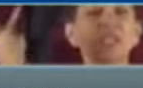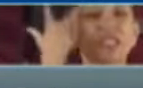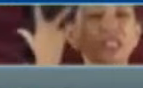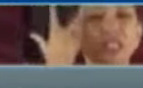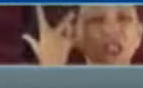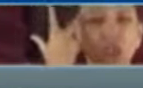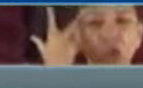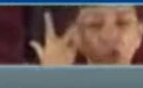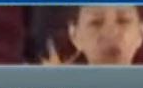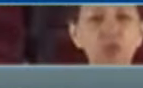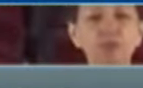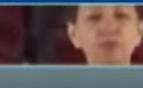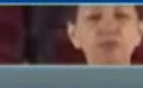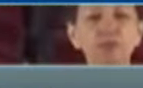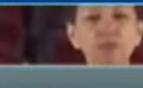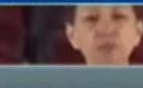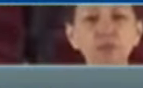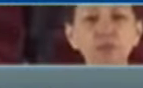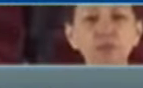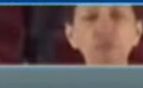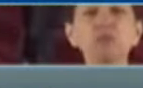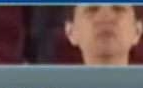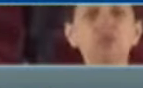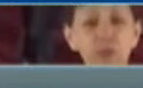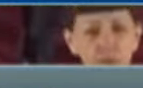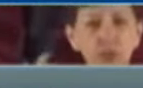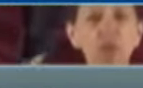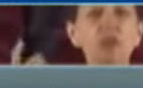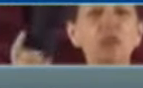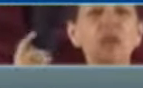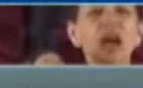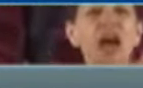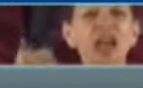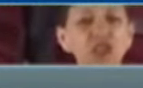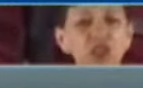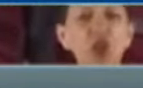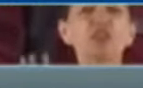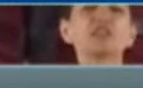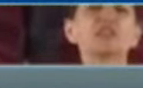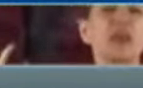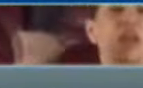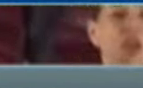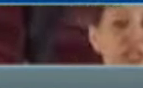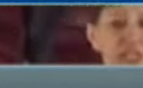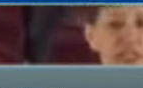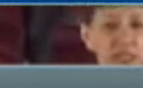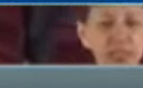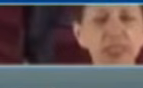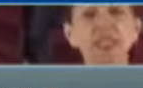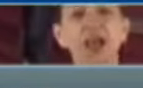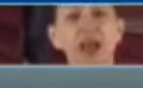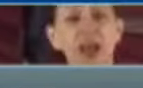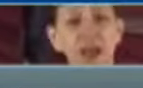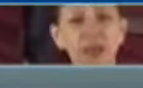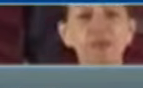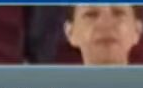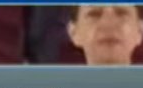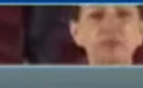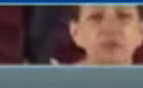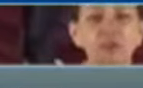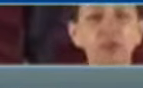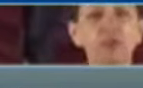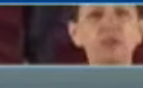profesionales. Si no partimos de esa base de análisis, de esa desaprobación, de esa angustia que ha generado la